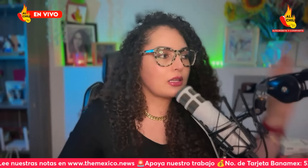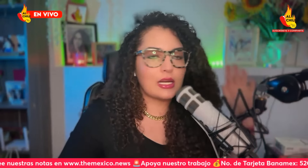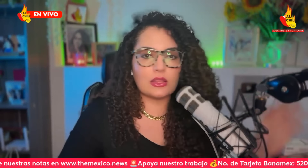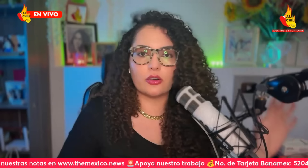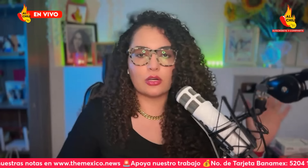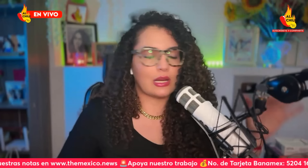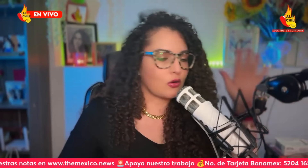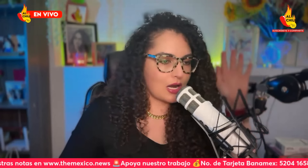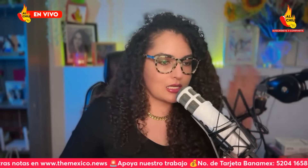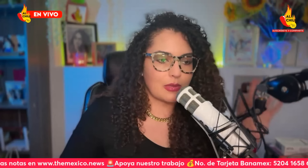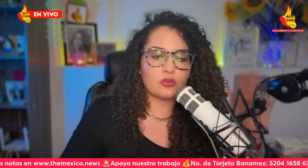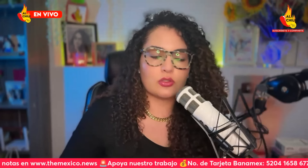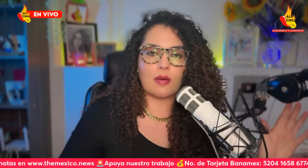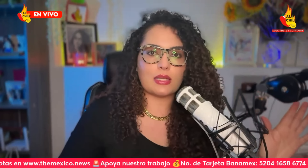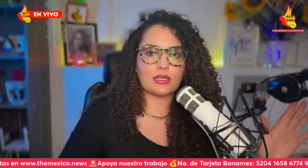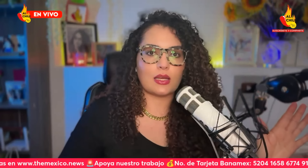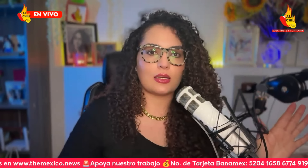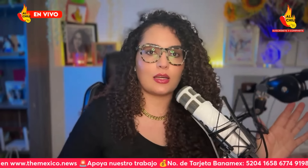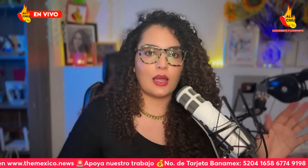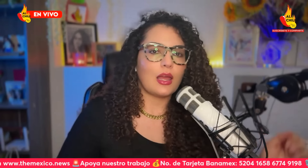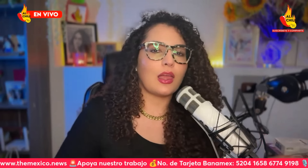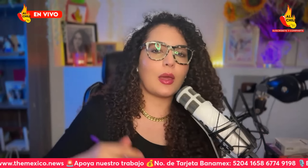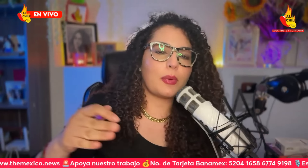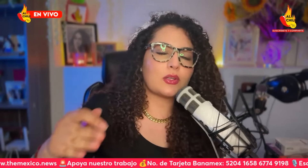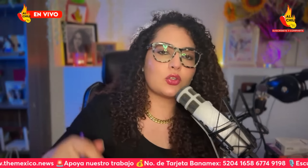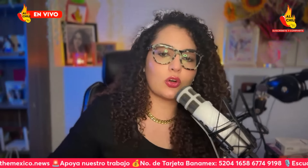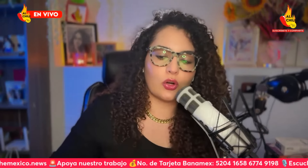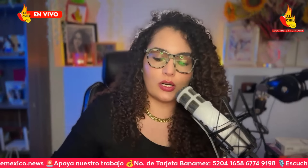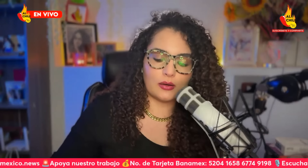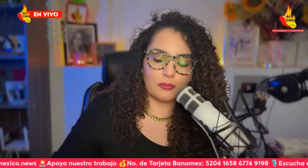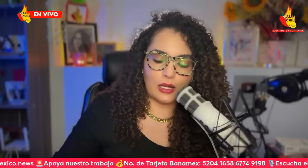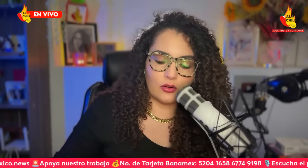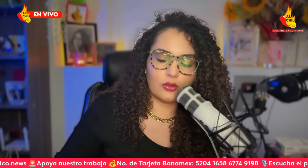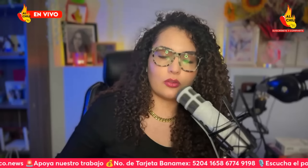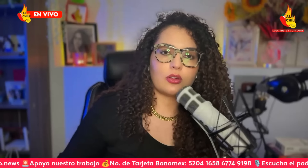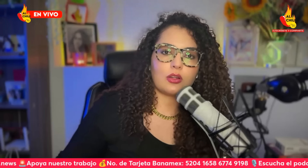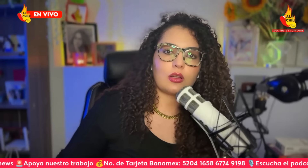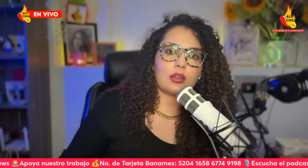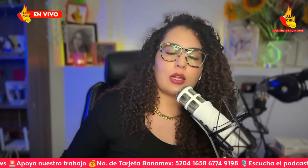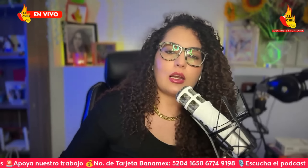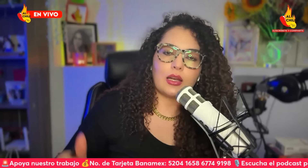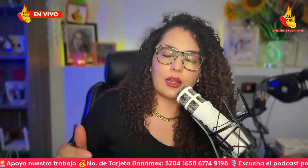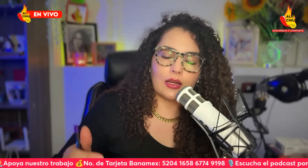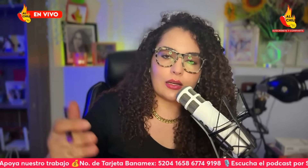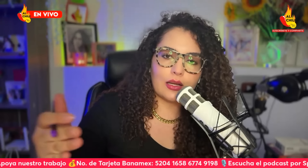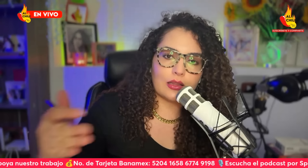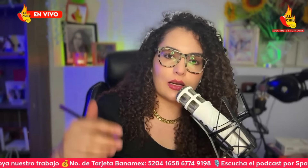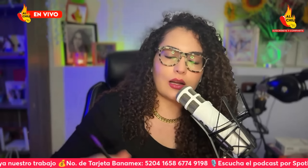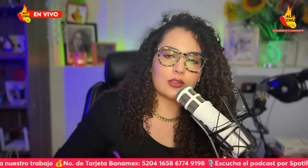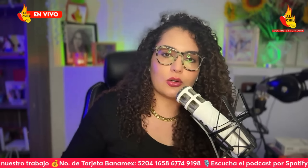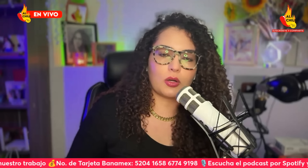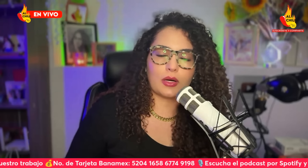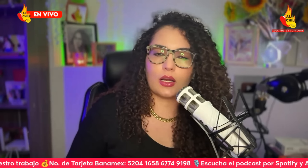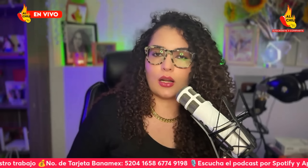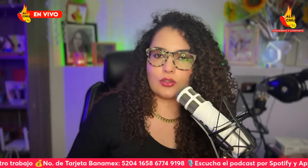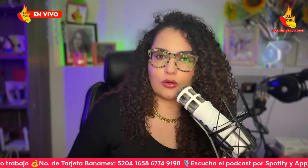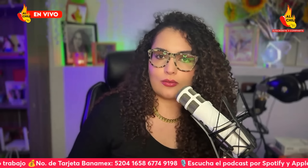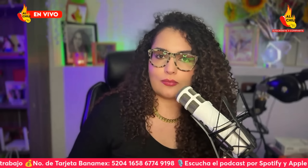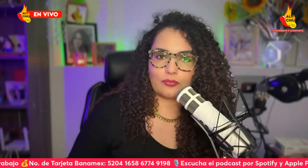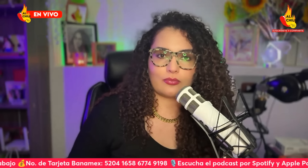cometiendo el delito con las manos en la masa Qué pasó con el hermano del líder del cárter Jalisco